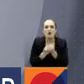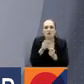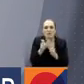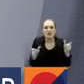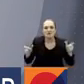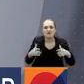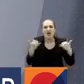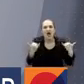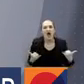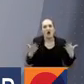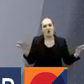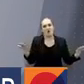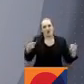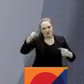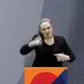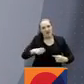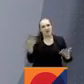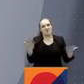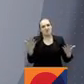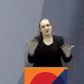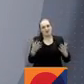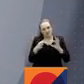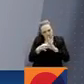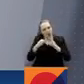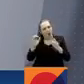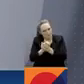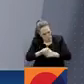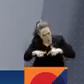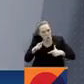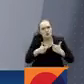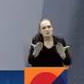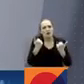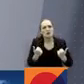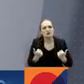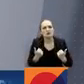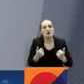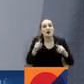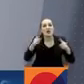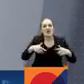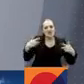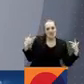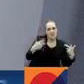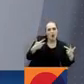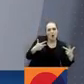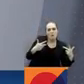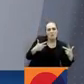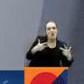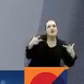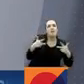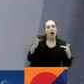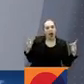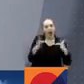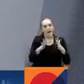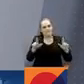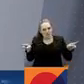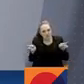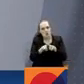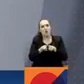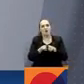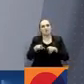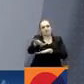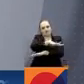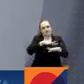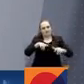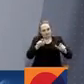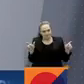a mí la canción de Agua me gustó mucho, se la pongo a mi hijo y le encanta. Pero el hip hop nació, el movimiento urbano nació para muchas más